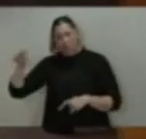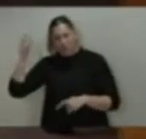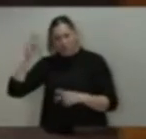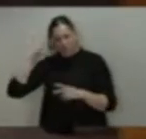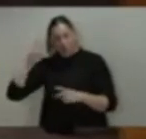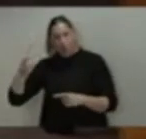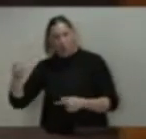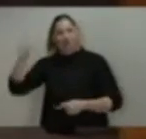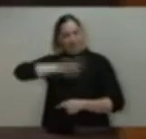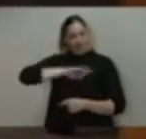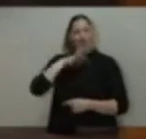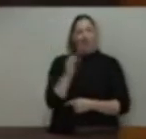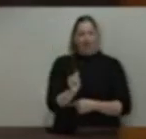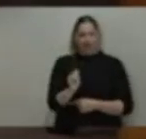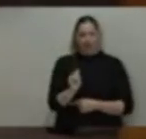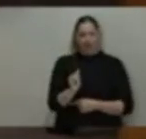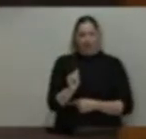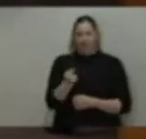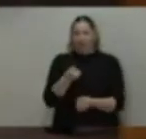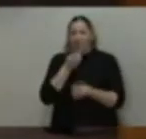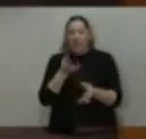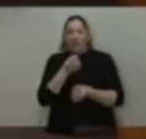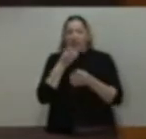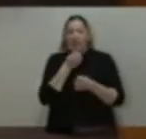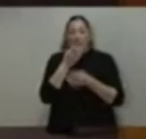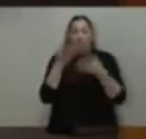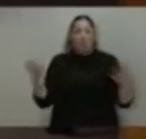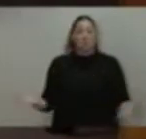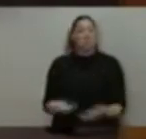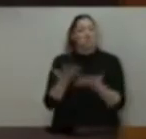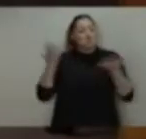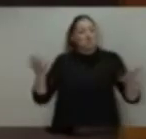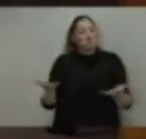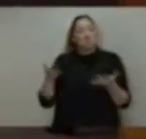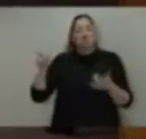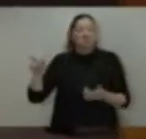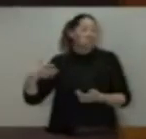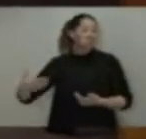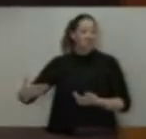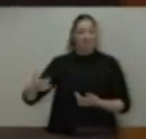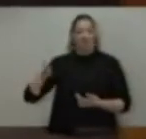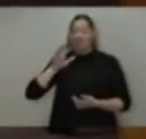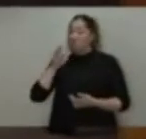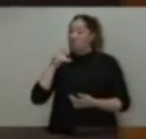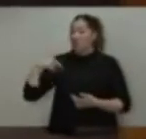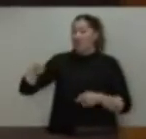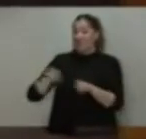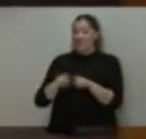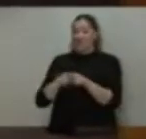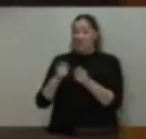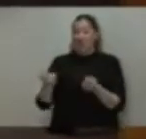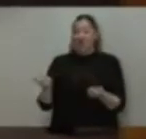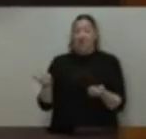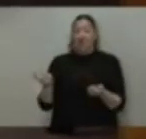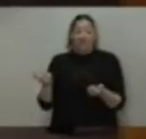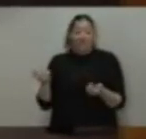No le preocupan los que hacen declaraciones burbujeantes. De esos no hace falta preocuparse porque se marcan solos como los malos delanteros. Nosotros